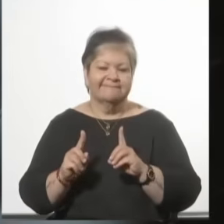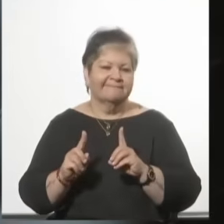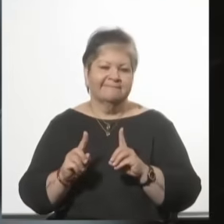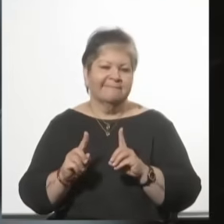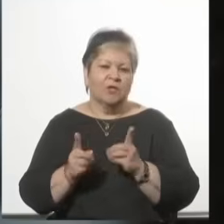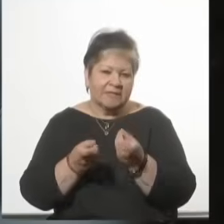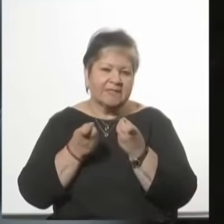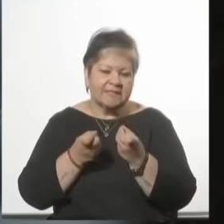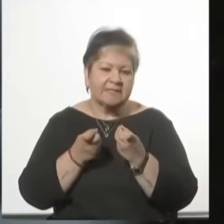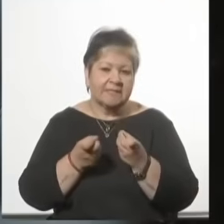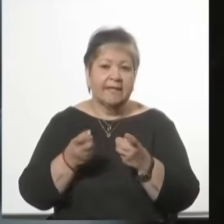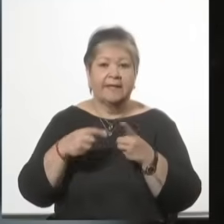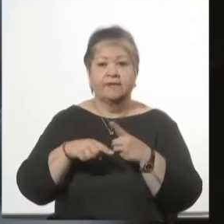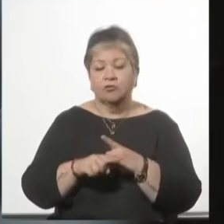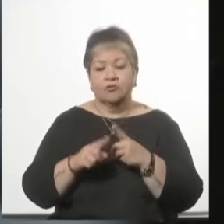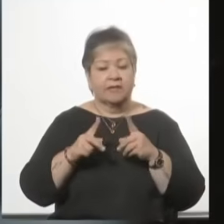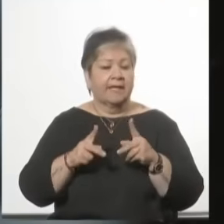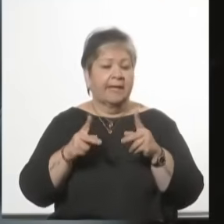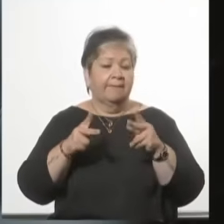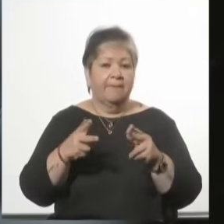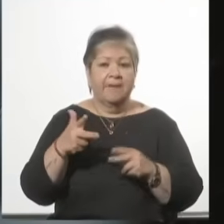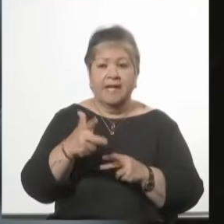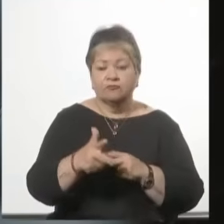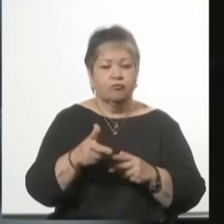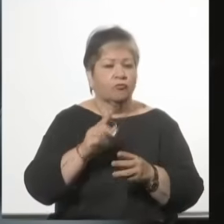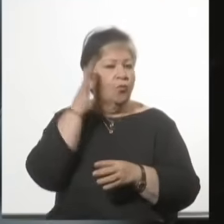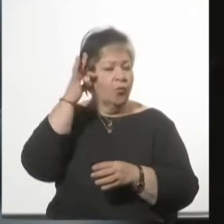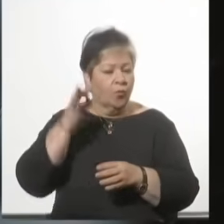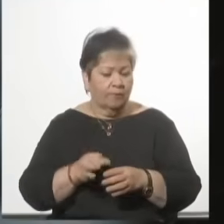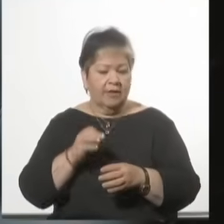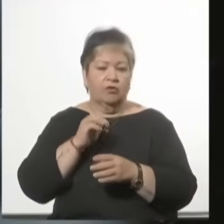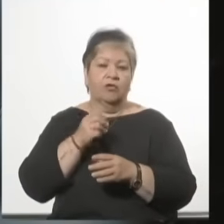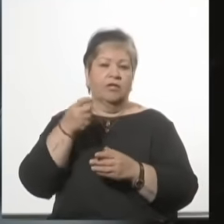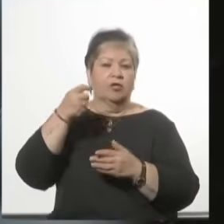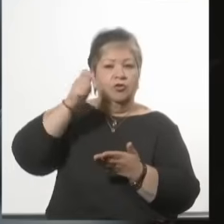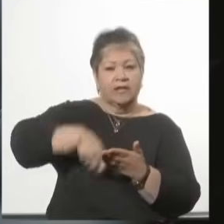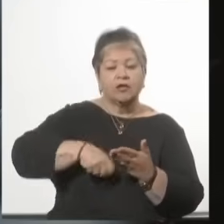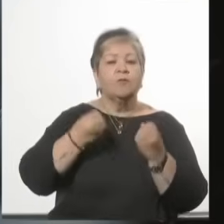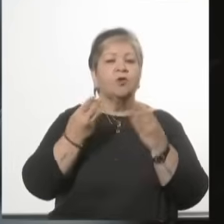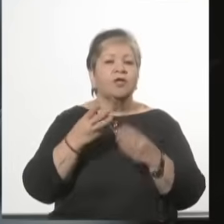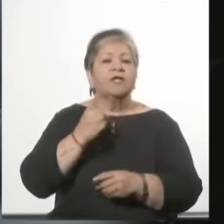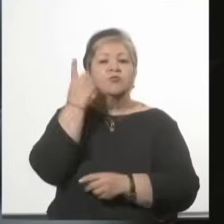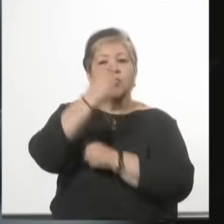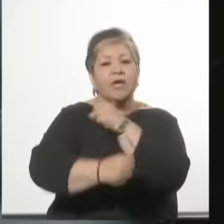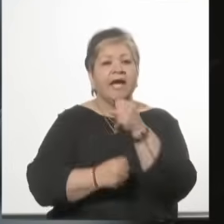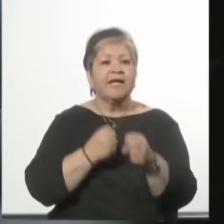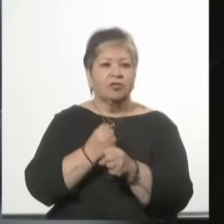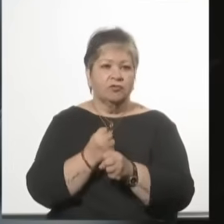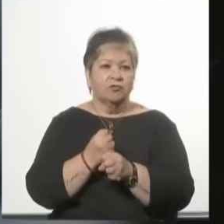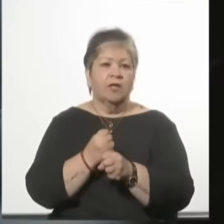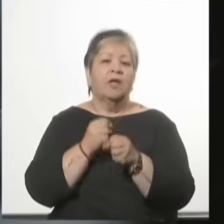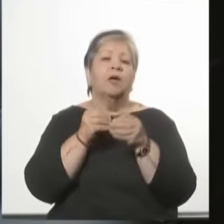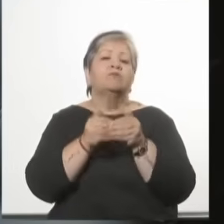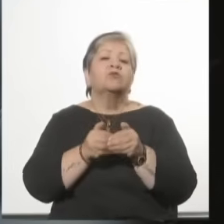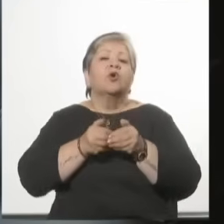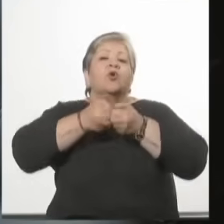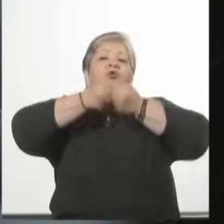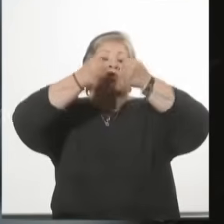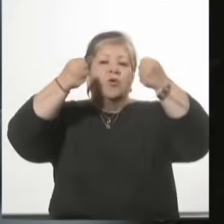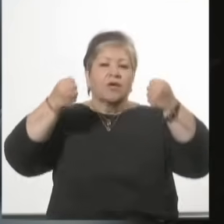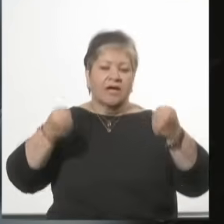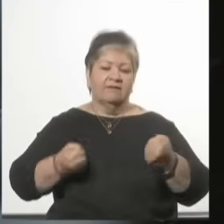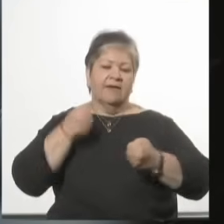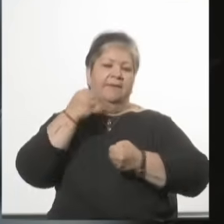al plazo no cumple con el contrato, ya que solo abarca 365 días prorrogables por